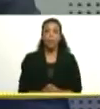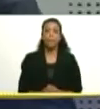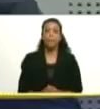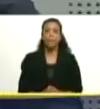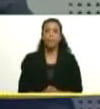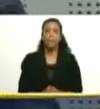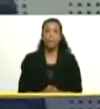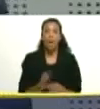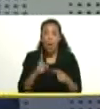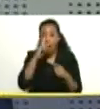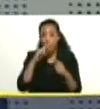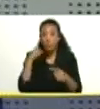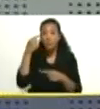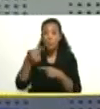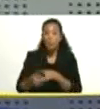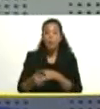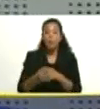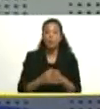El próximo año